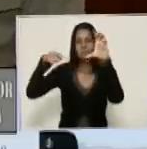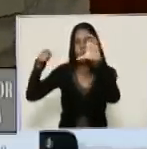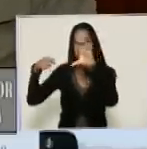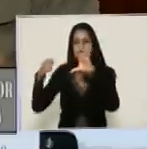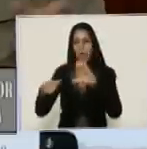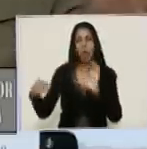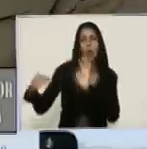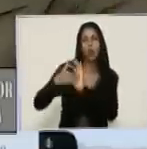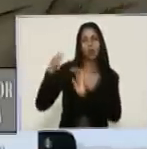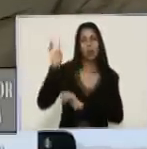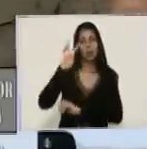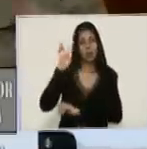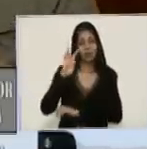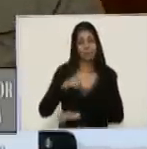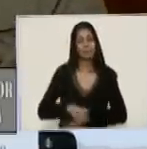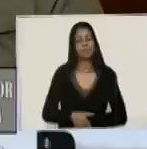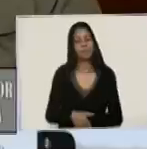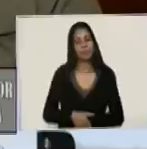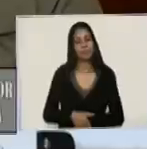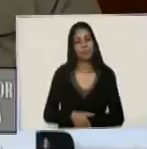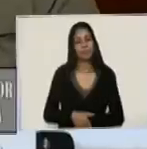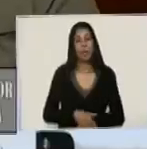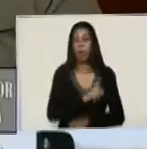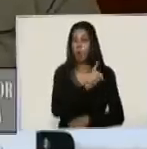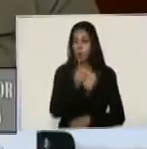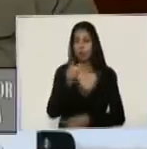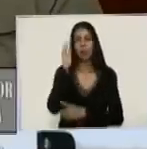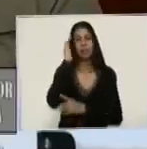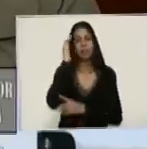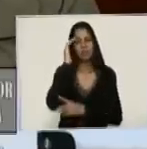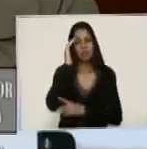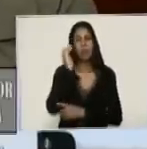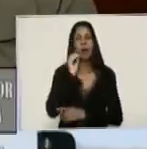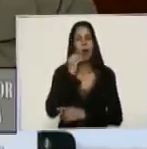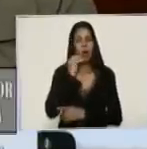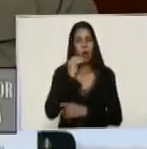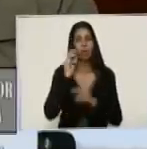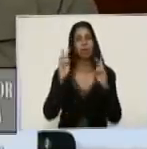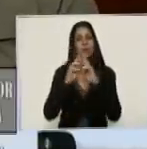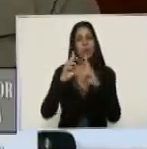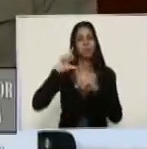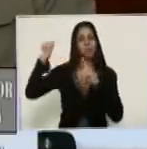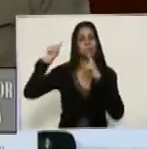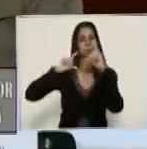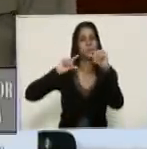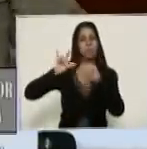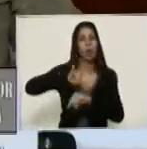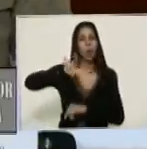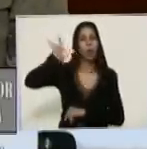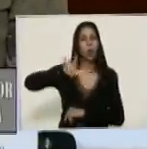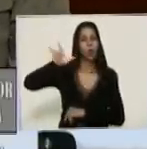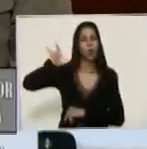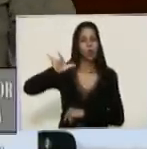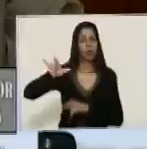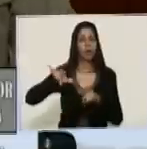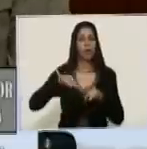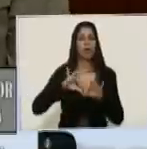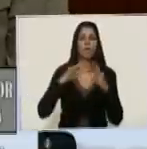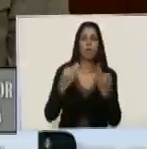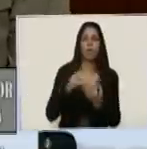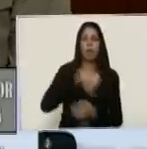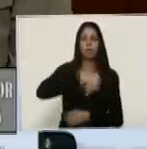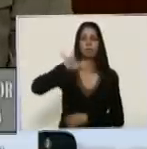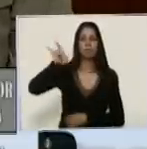yo dudo que alguno de los que estemos aquí no conozcamos a algún muchacho que se haya ido. Joven, una familia que se haya ido. Dudo, de